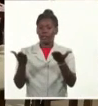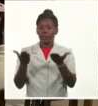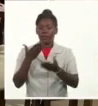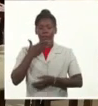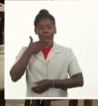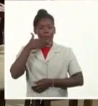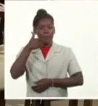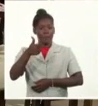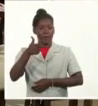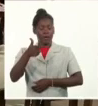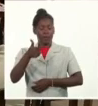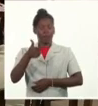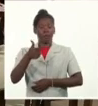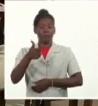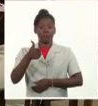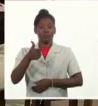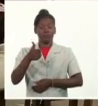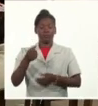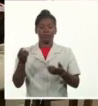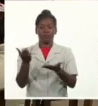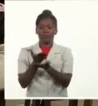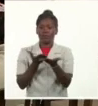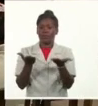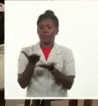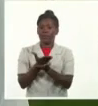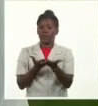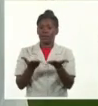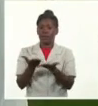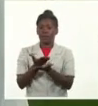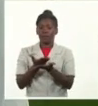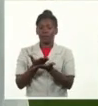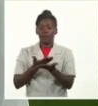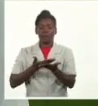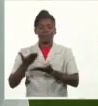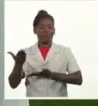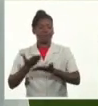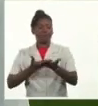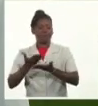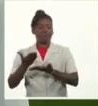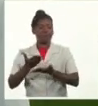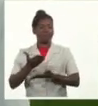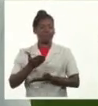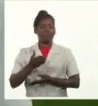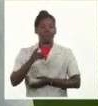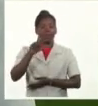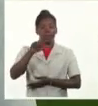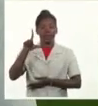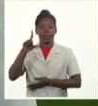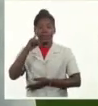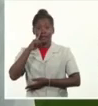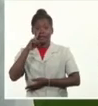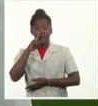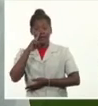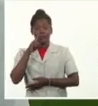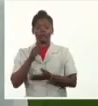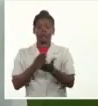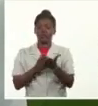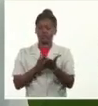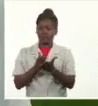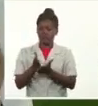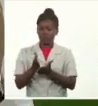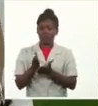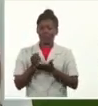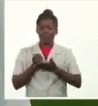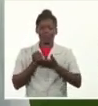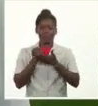FARC-EP, y en cuanto a las negociaciones con el ELN, vemos una oportunidad para retomar el diálogo y avanzar hacia la